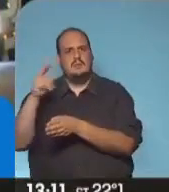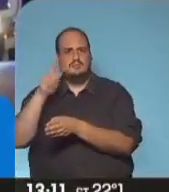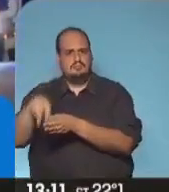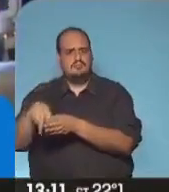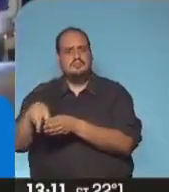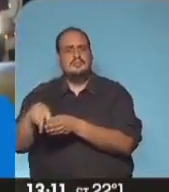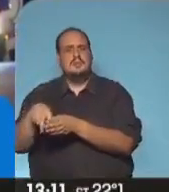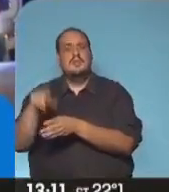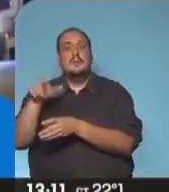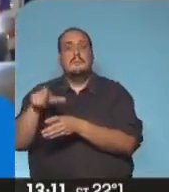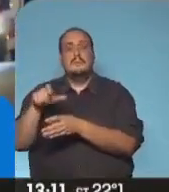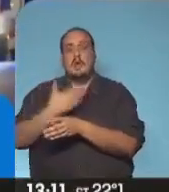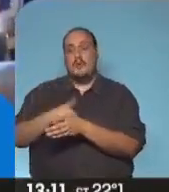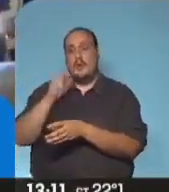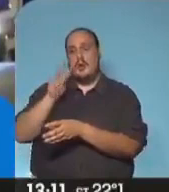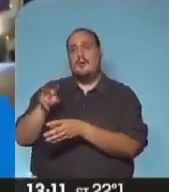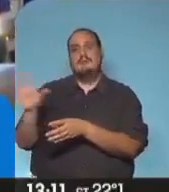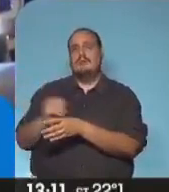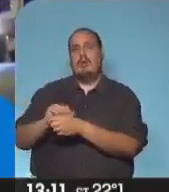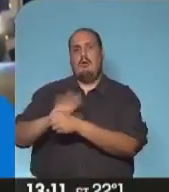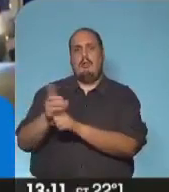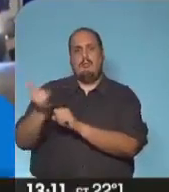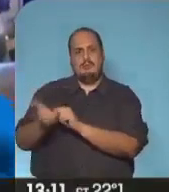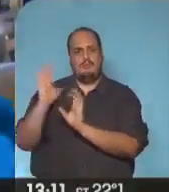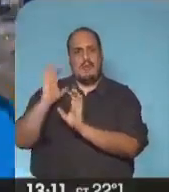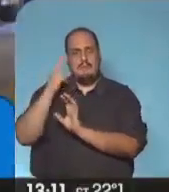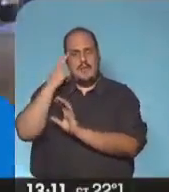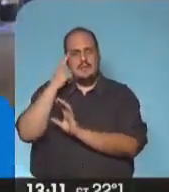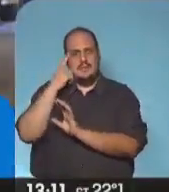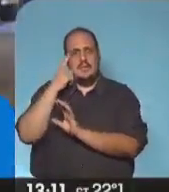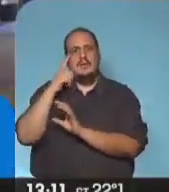a todas las personas del crucero como contaminadas por COVID-19.